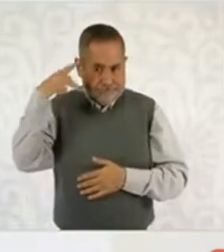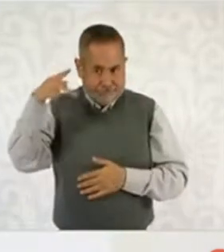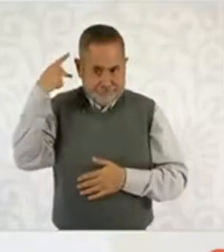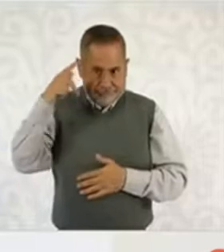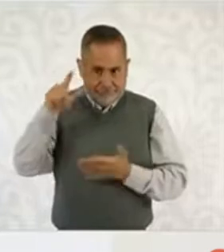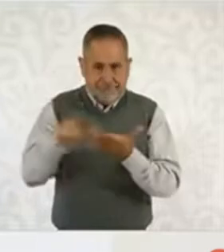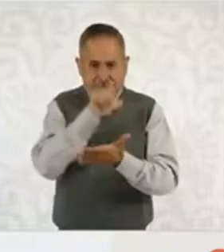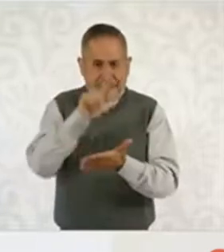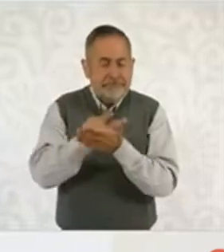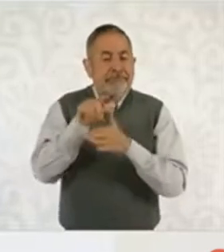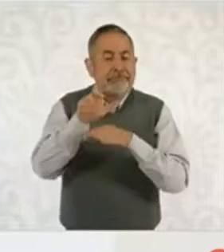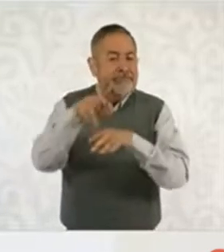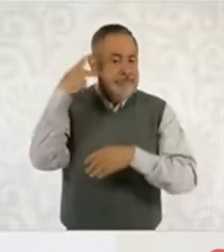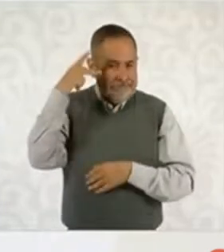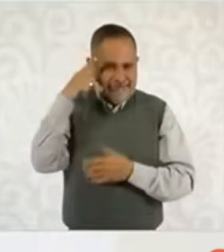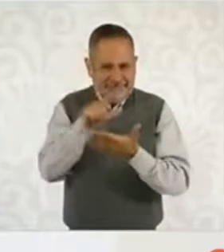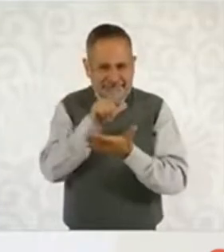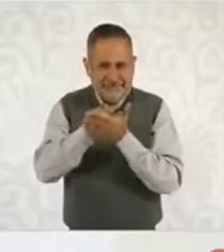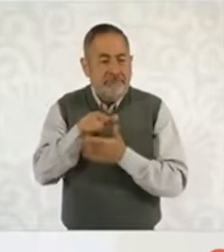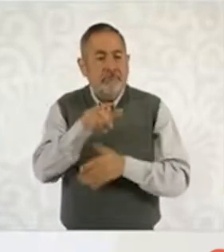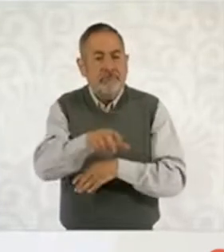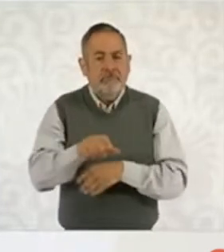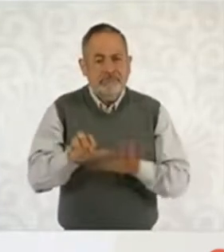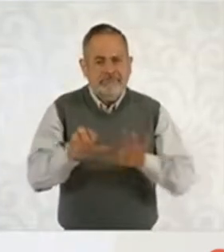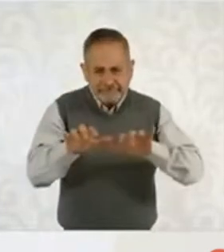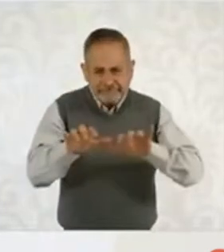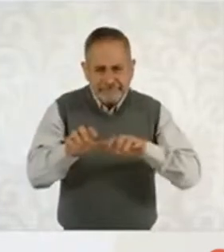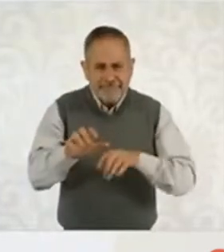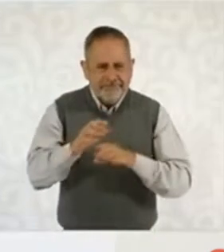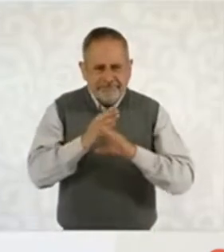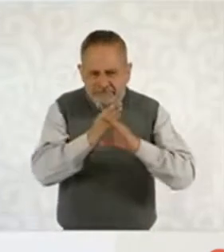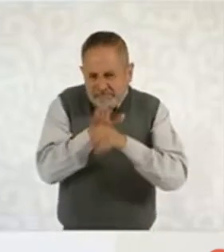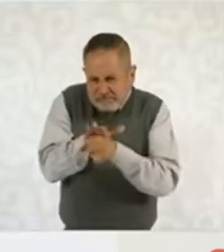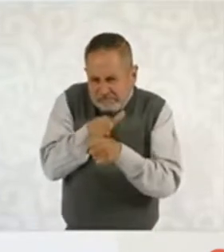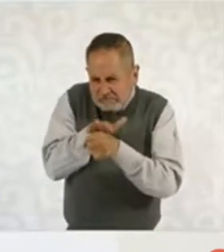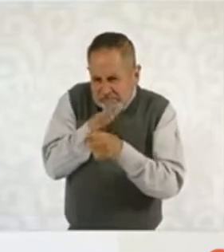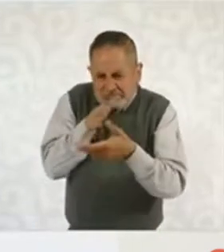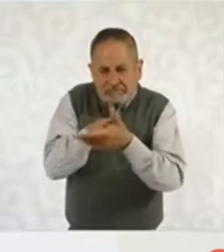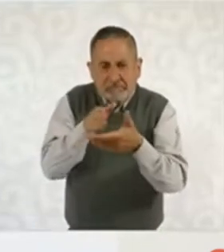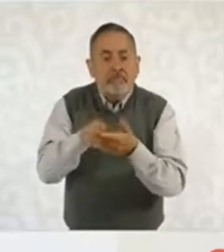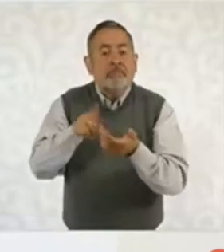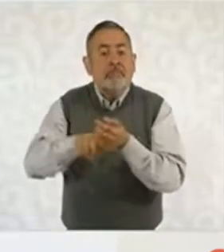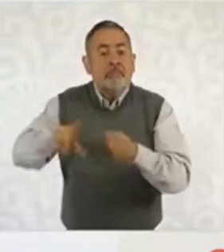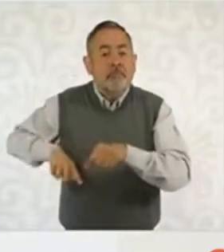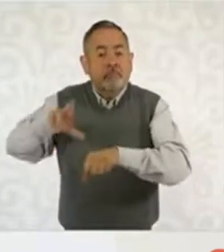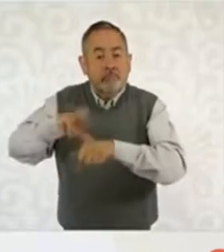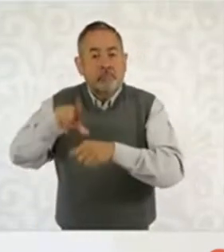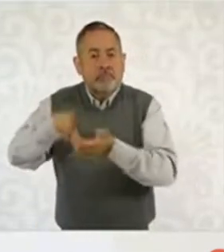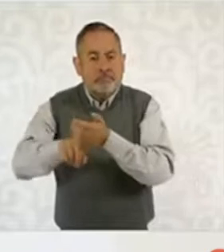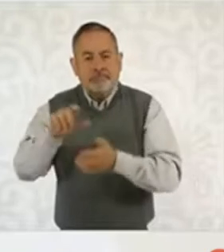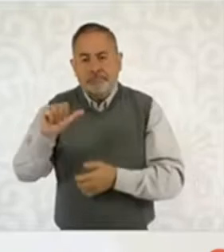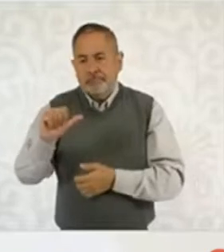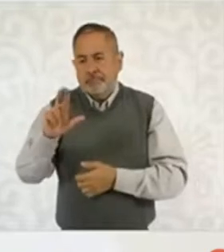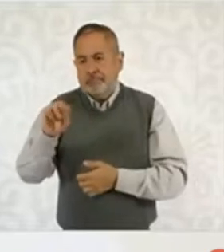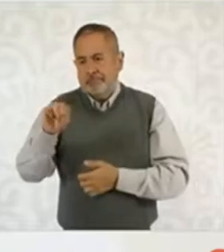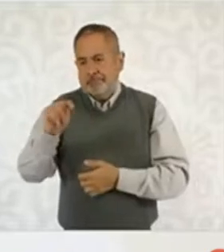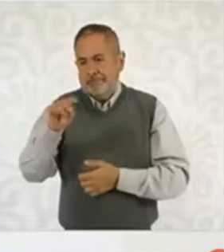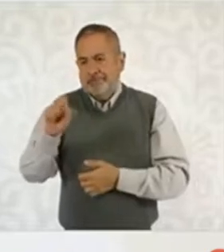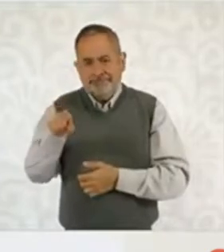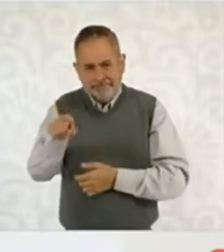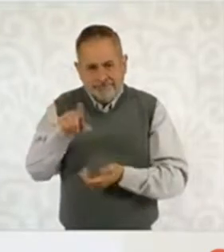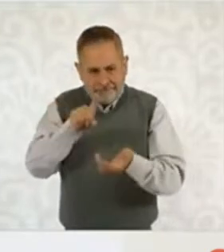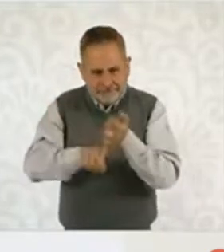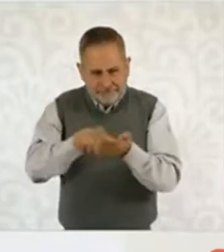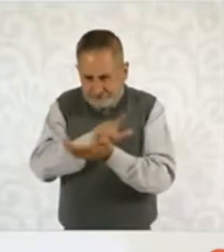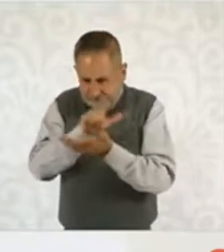el ciberacoso, en un sentido muy amplio que presentó el gobernador Armenta.